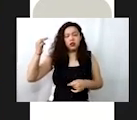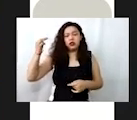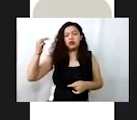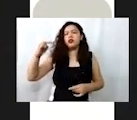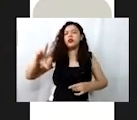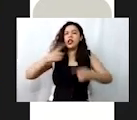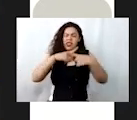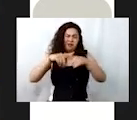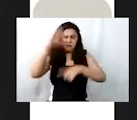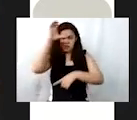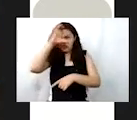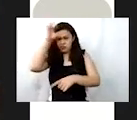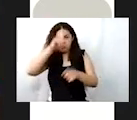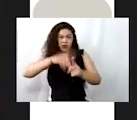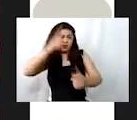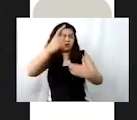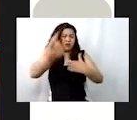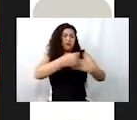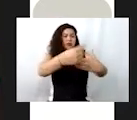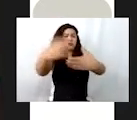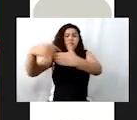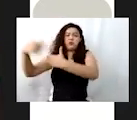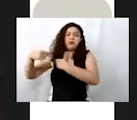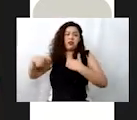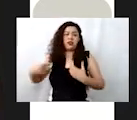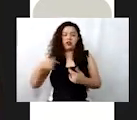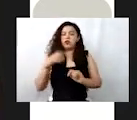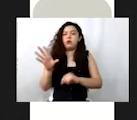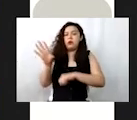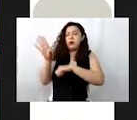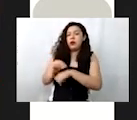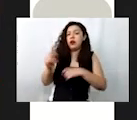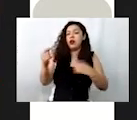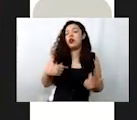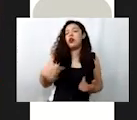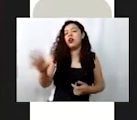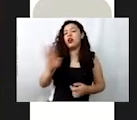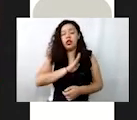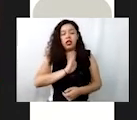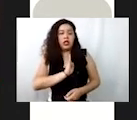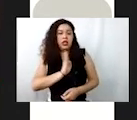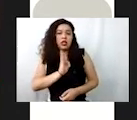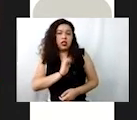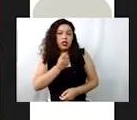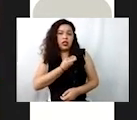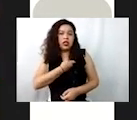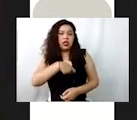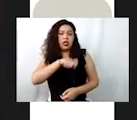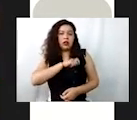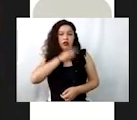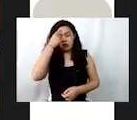multiculturalidad, porque eso es algo que a mí me ha permitido que Accenture España sea la primera organización en el mundo en poder